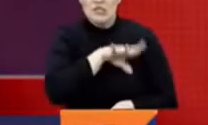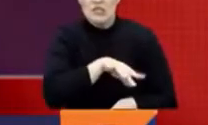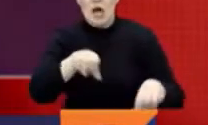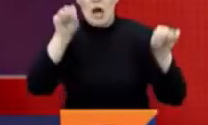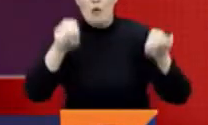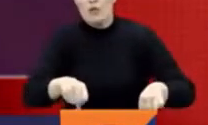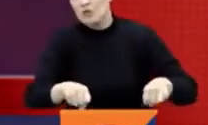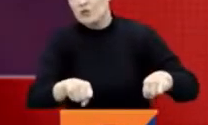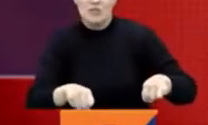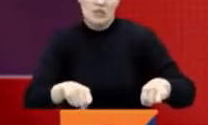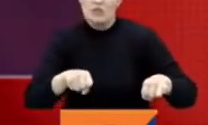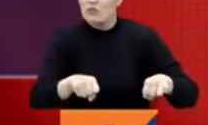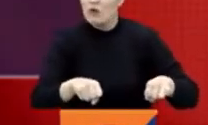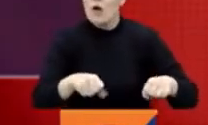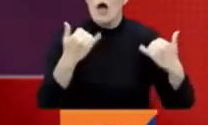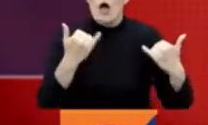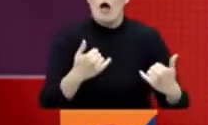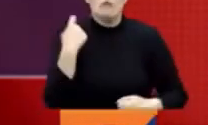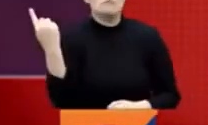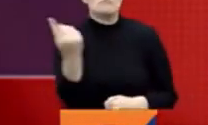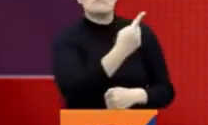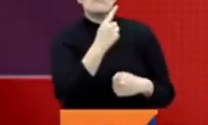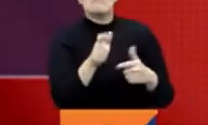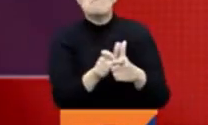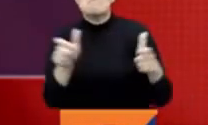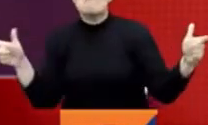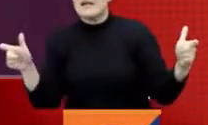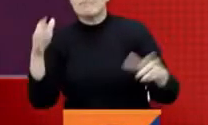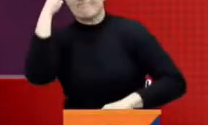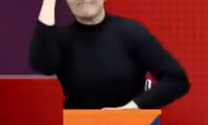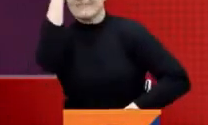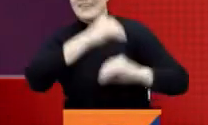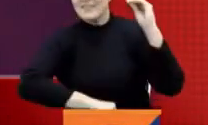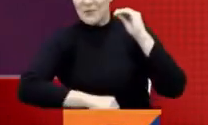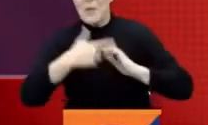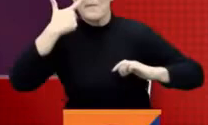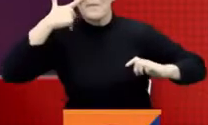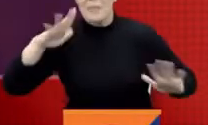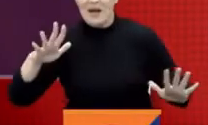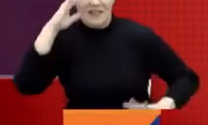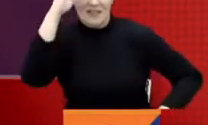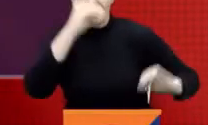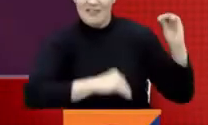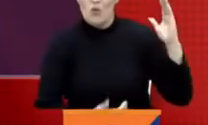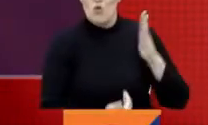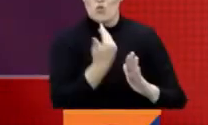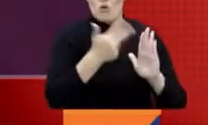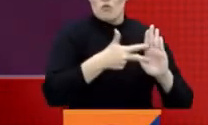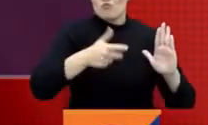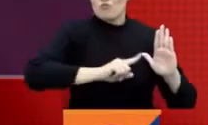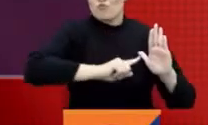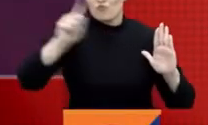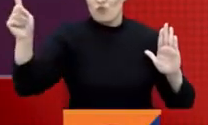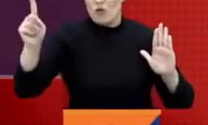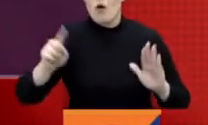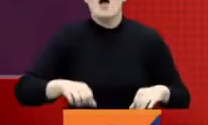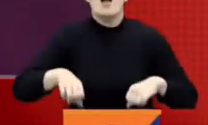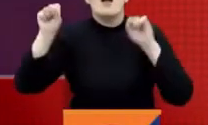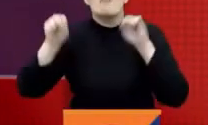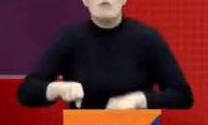firma acada en Plaza Pública, crece el rechazo a la nueva Carta Magna con 51%, mientras que solo lo aprueban